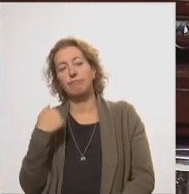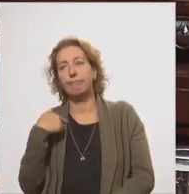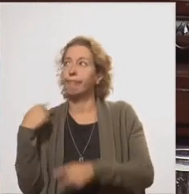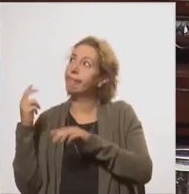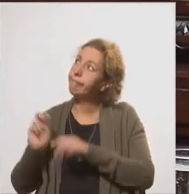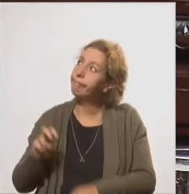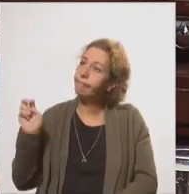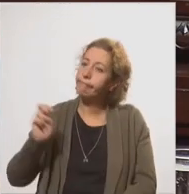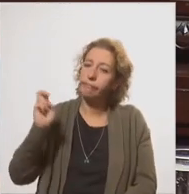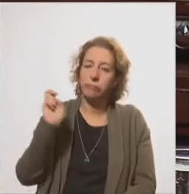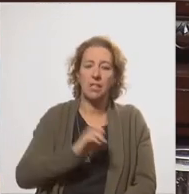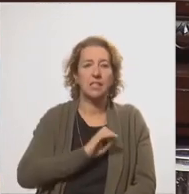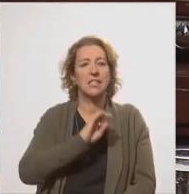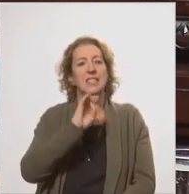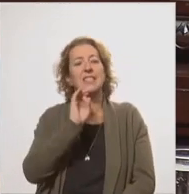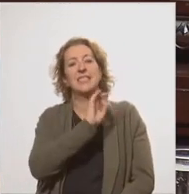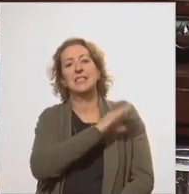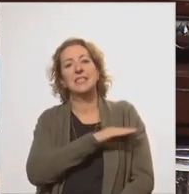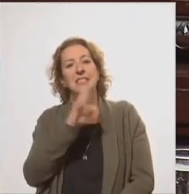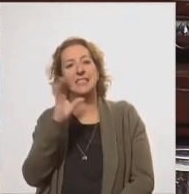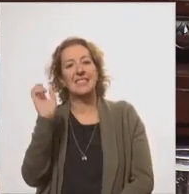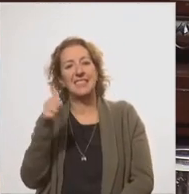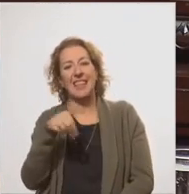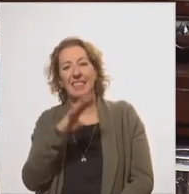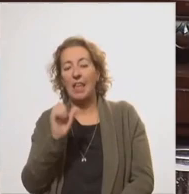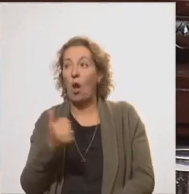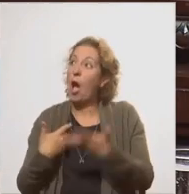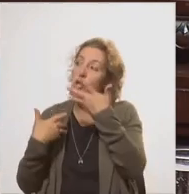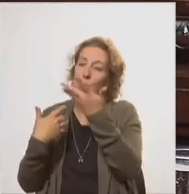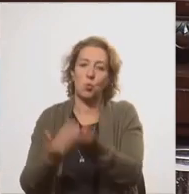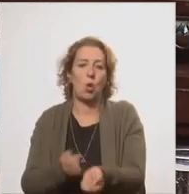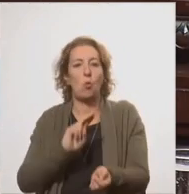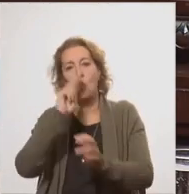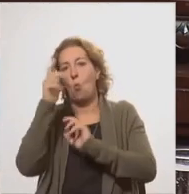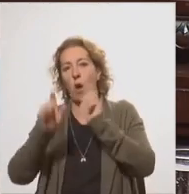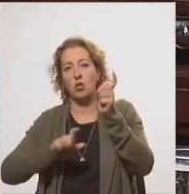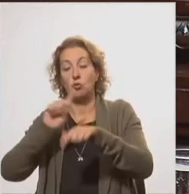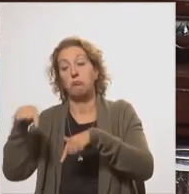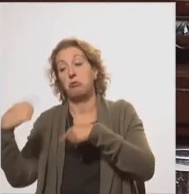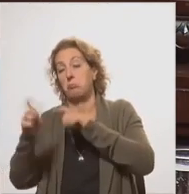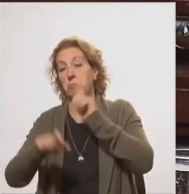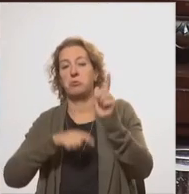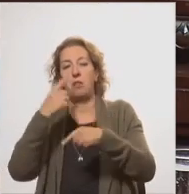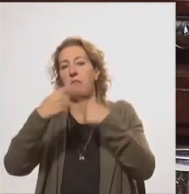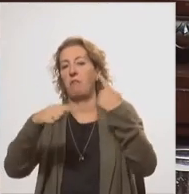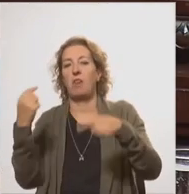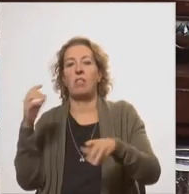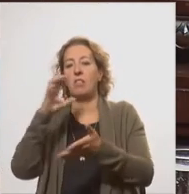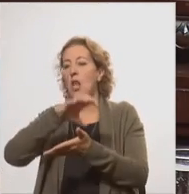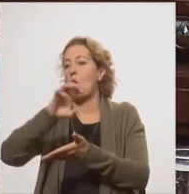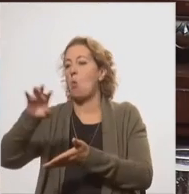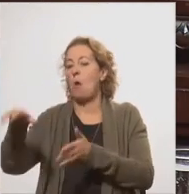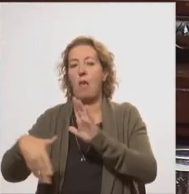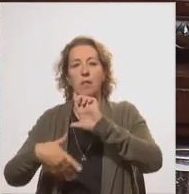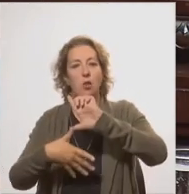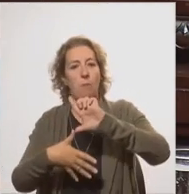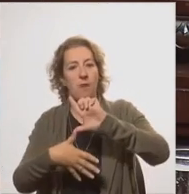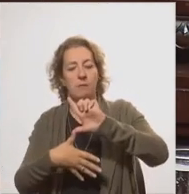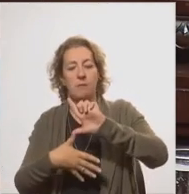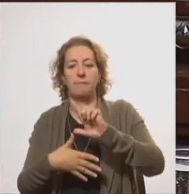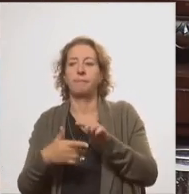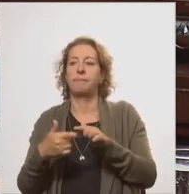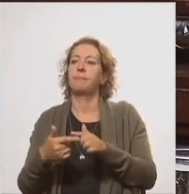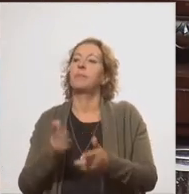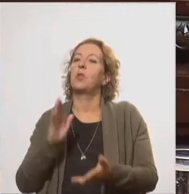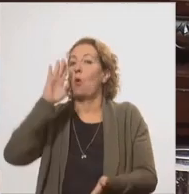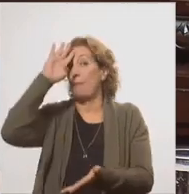Santiago ayudando a asilar uruguayos y a otros latinoamericanos. Se estima que cuando el golpe de Estado en Chile había unos